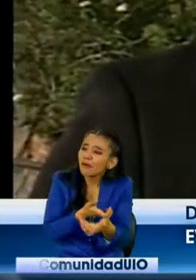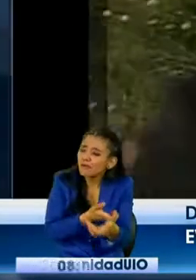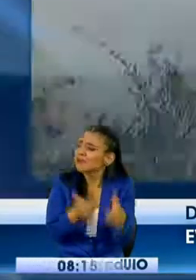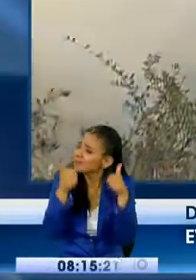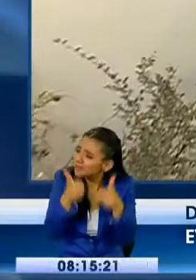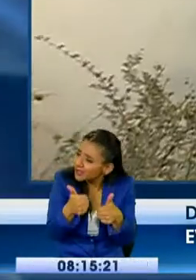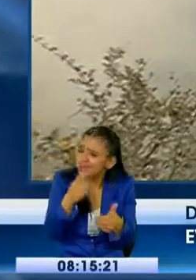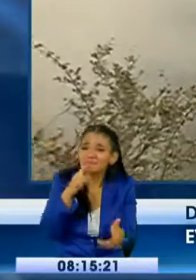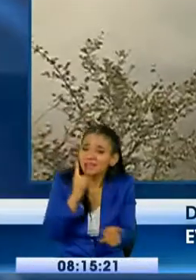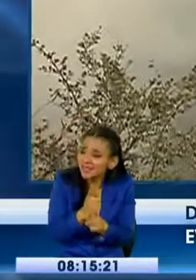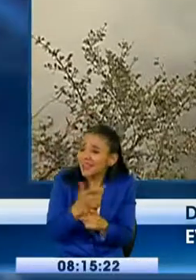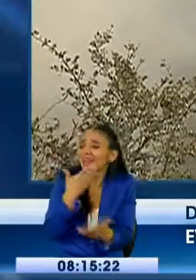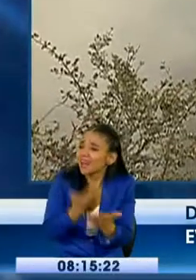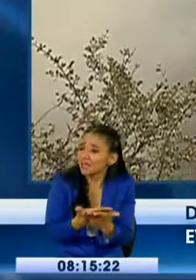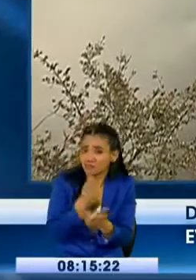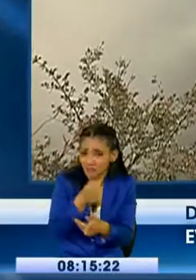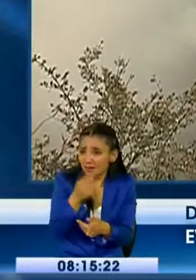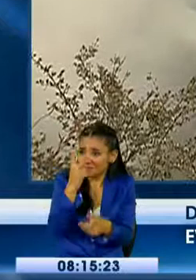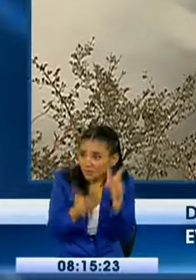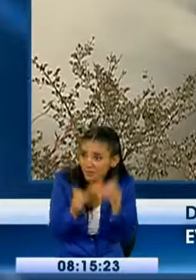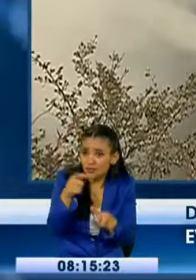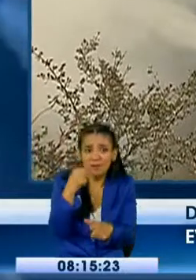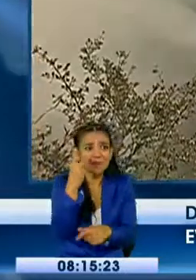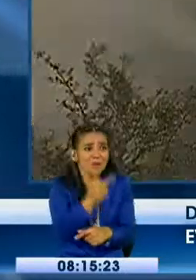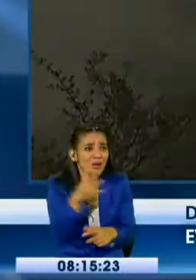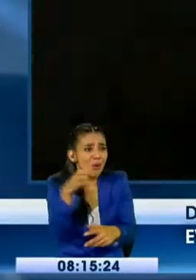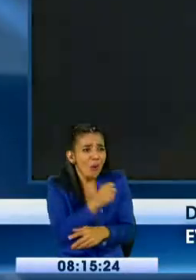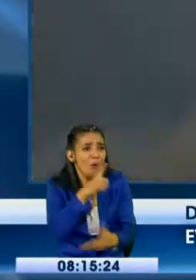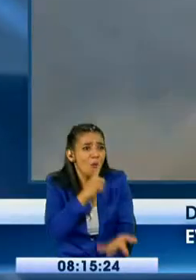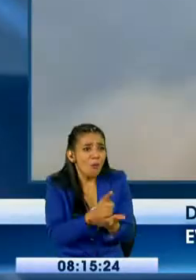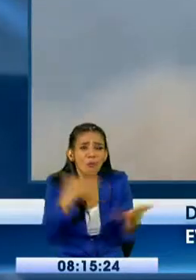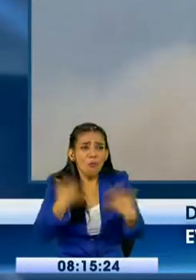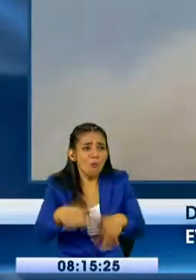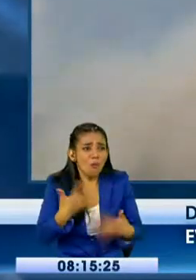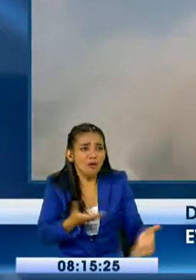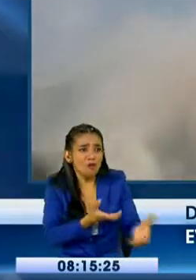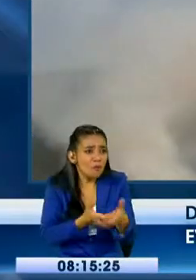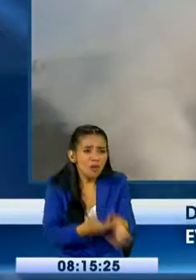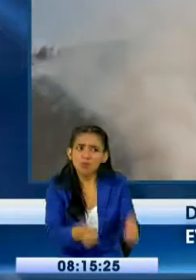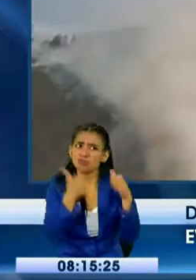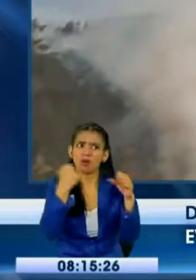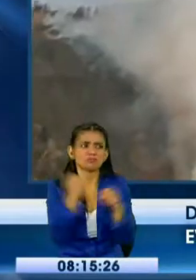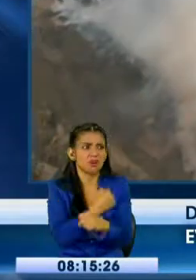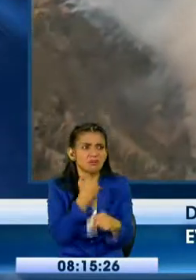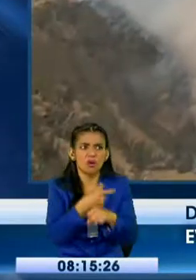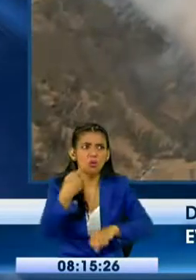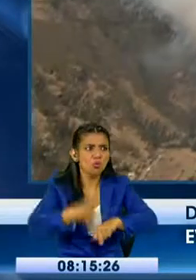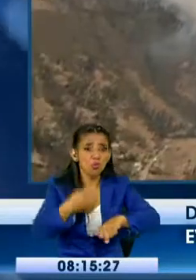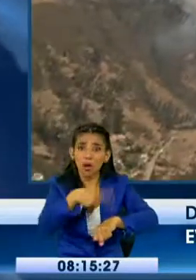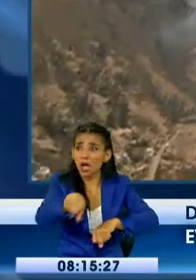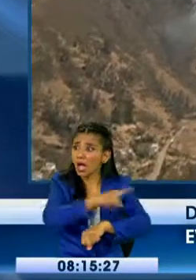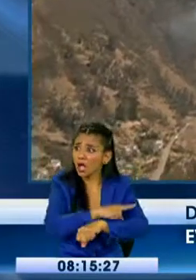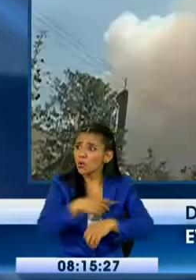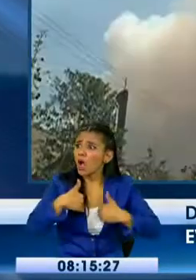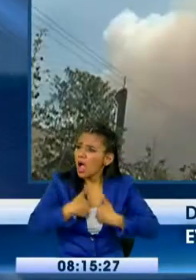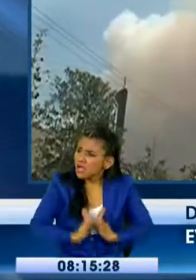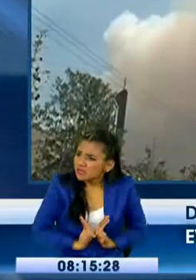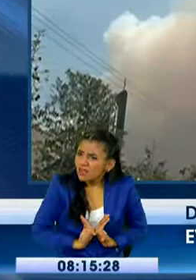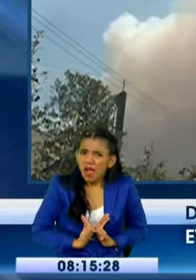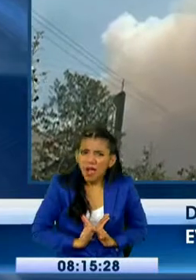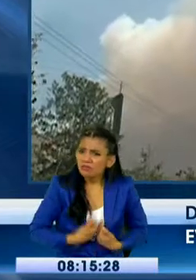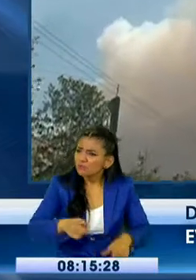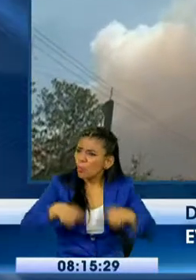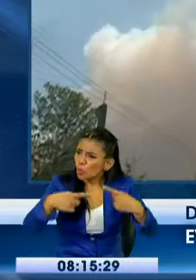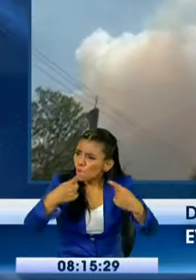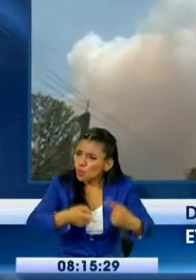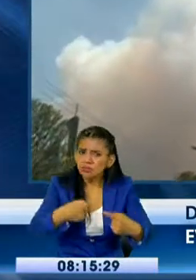la ciudadanía más que nunca se ha dado cuenta del trabajo tan sacrificado que tiene esta gente aquí. No están descansando, están arriesgando su vida todos los